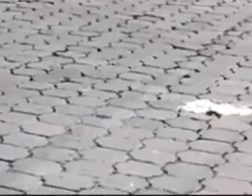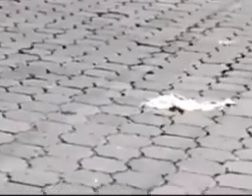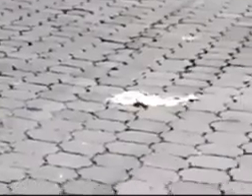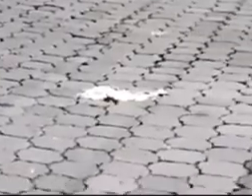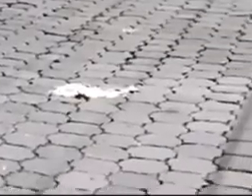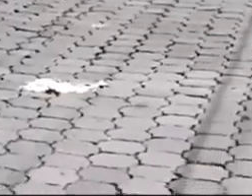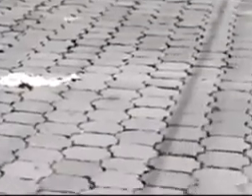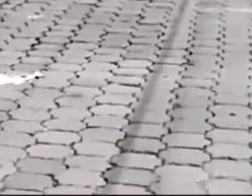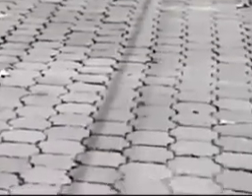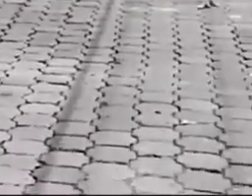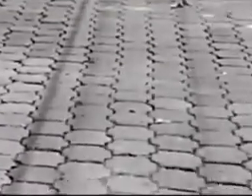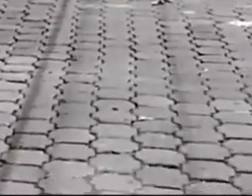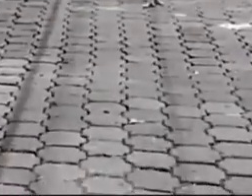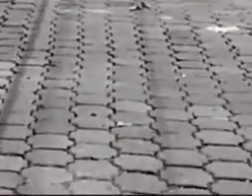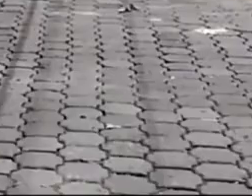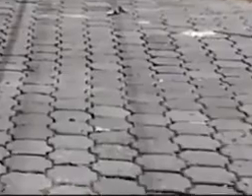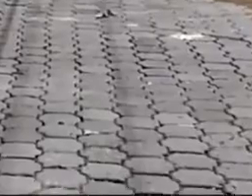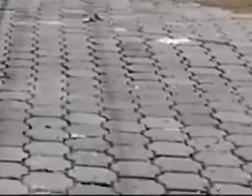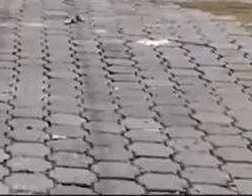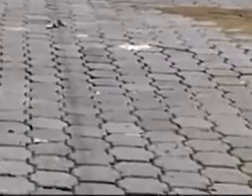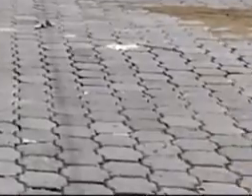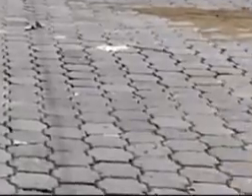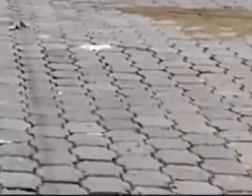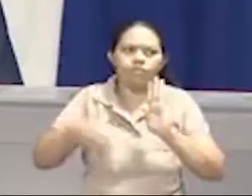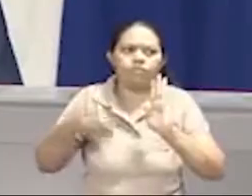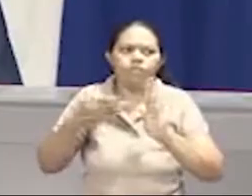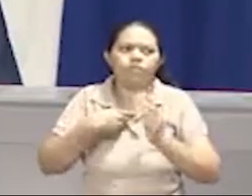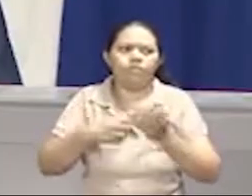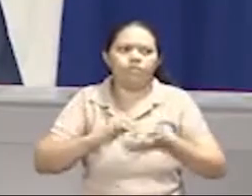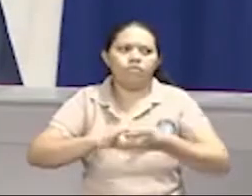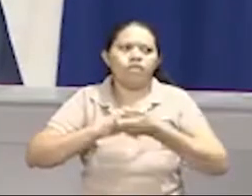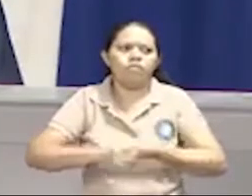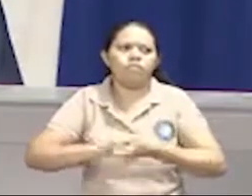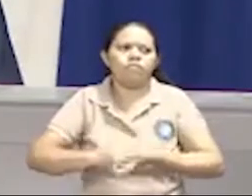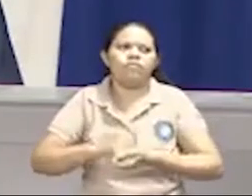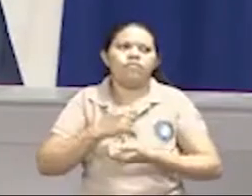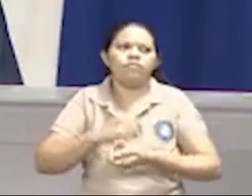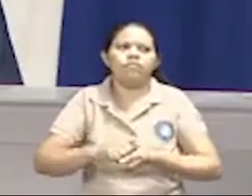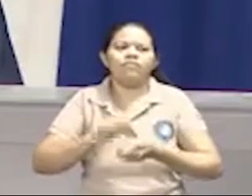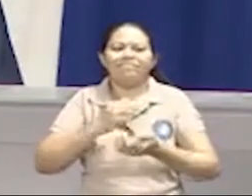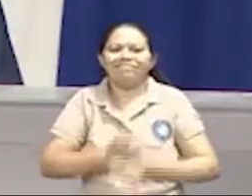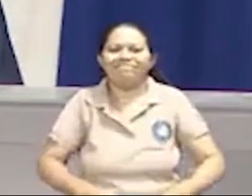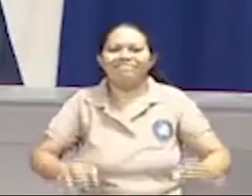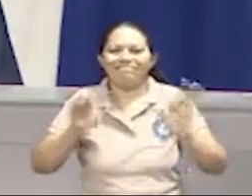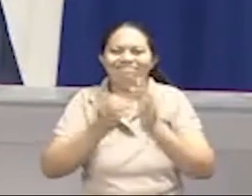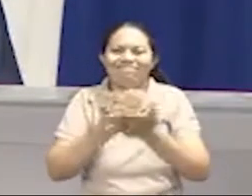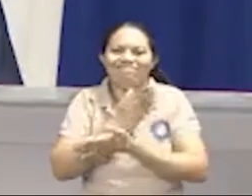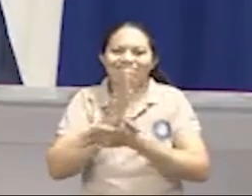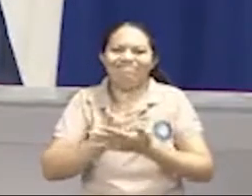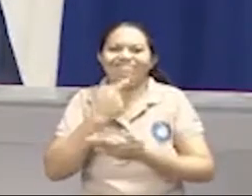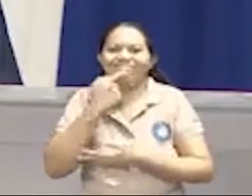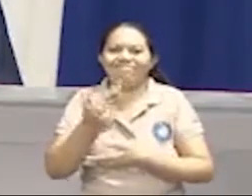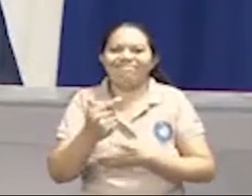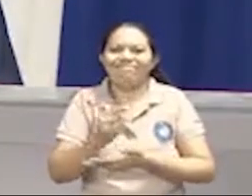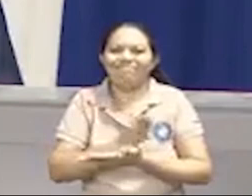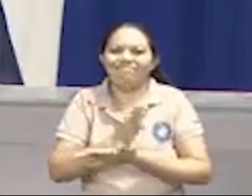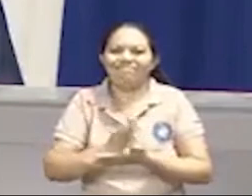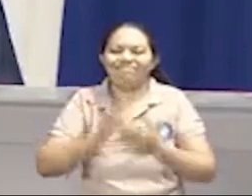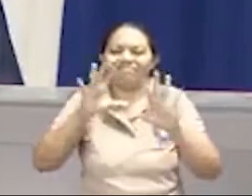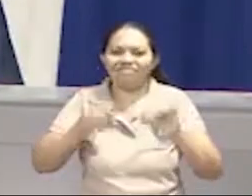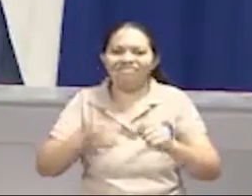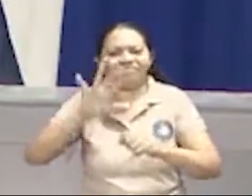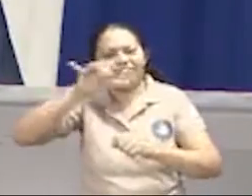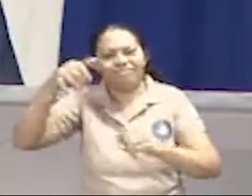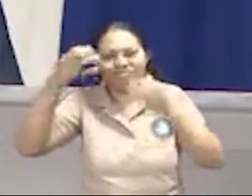camiones volquetes que será ejecutado por la Alcaldía de Managua como el inicio de uno de los primeros proyectos